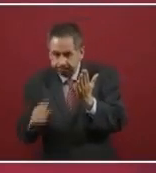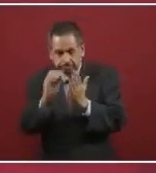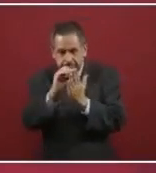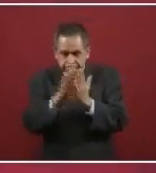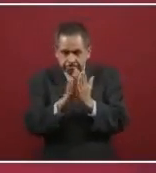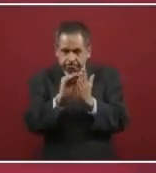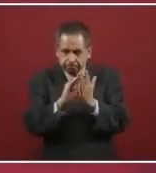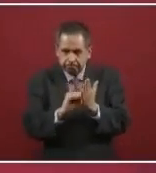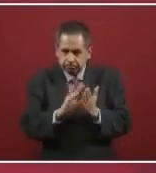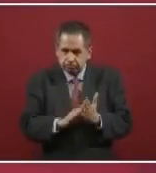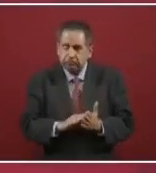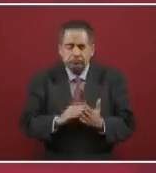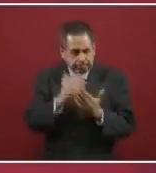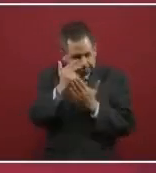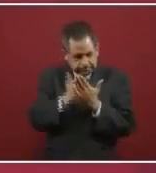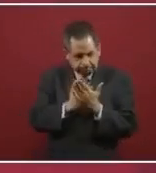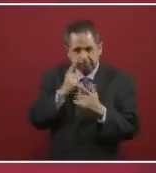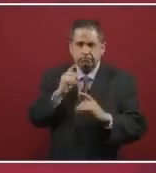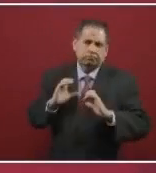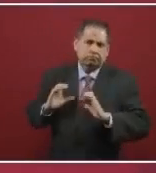para